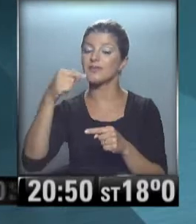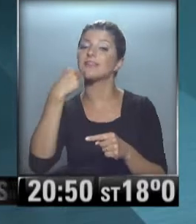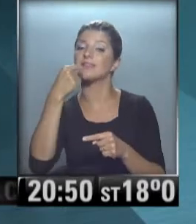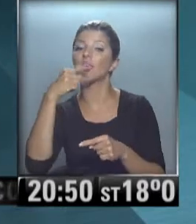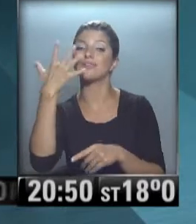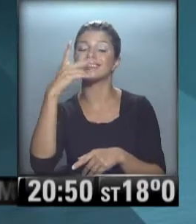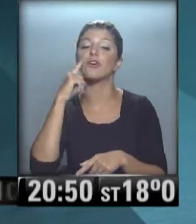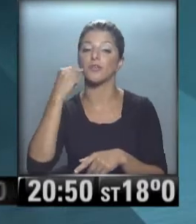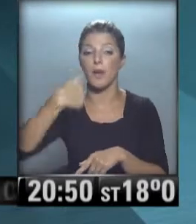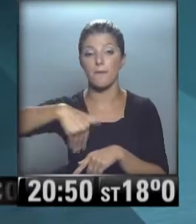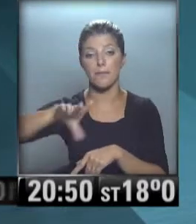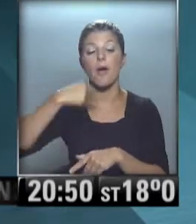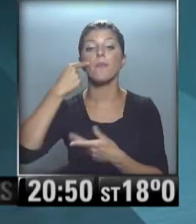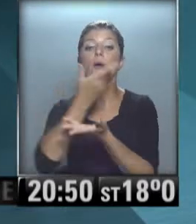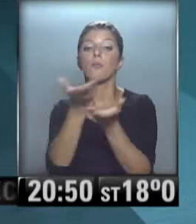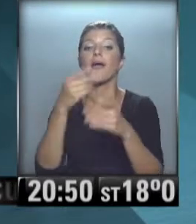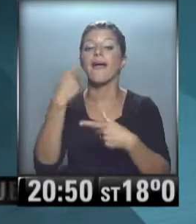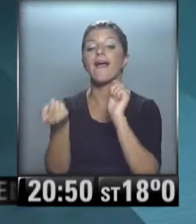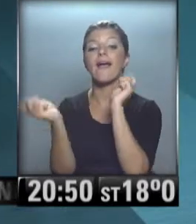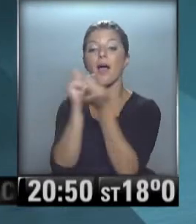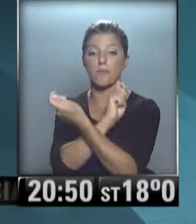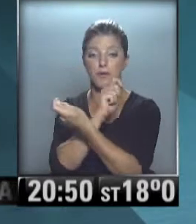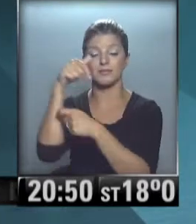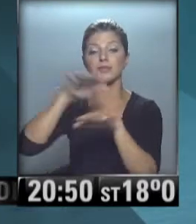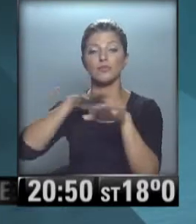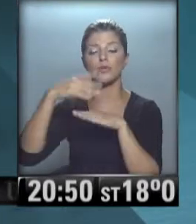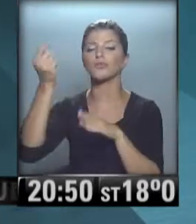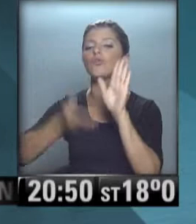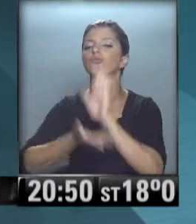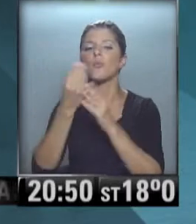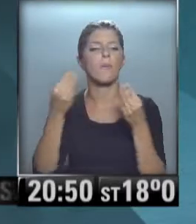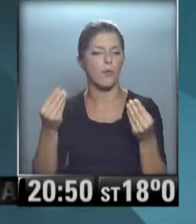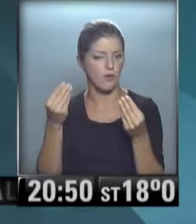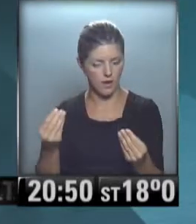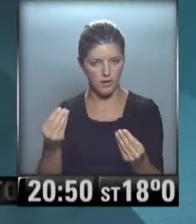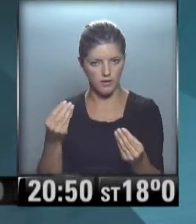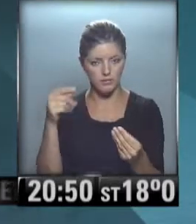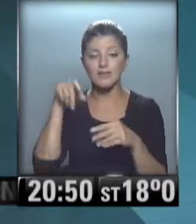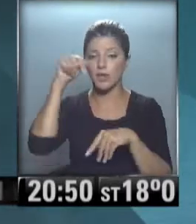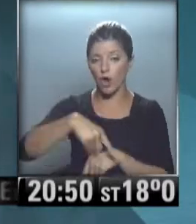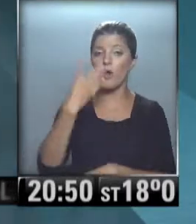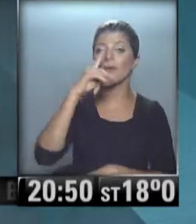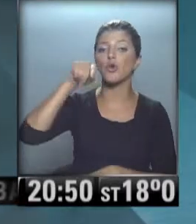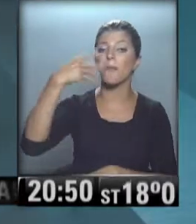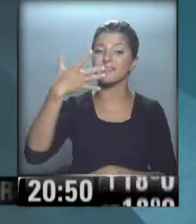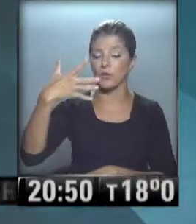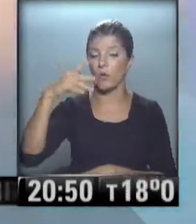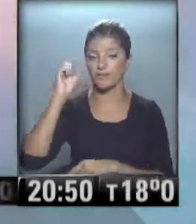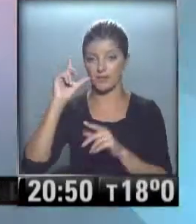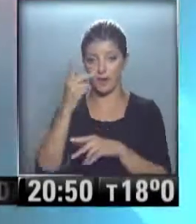plazo de 5 días para que adecue o rectifique el nuevo cuadro tarifario, que llevó el boleto a